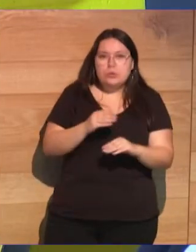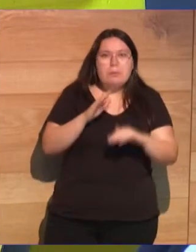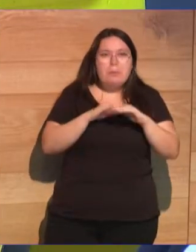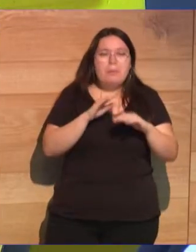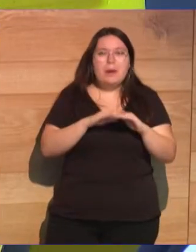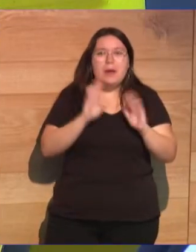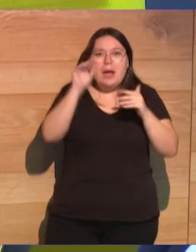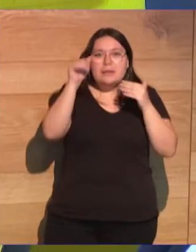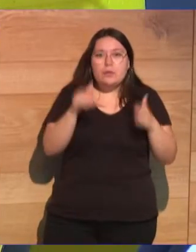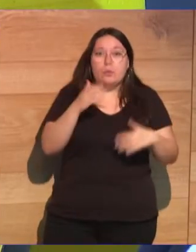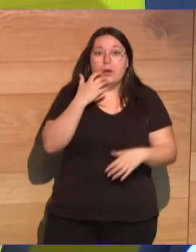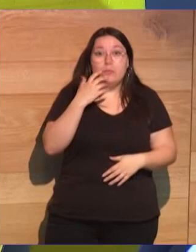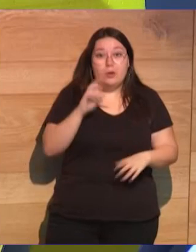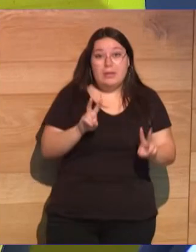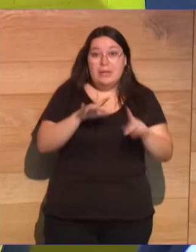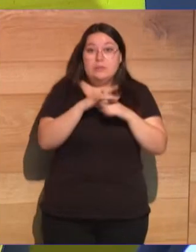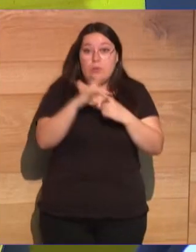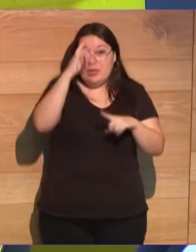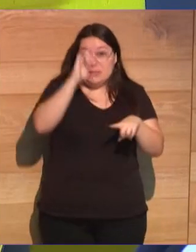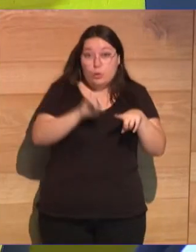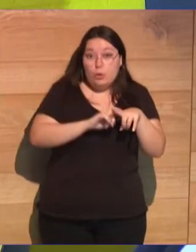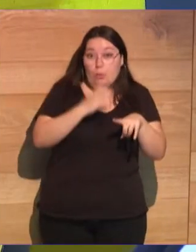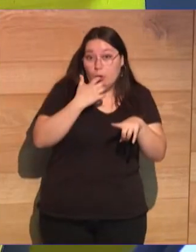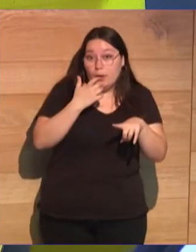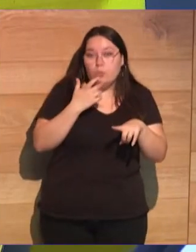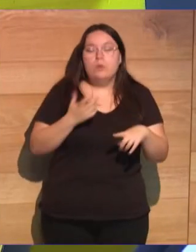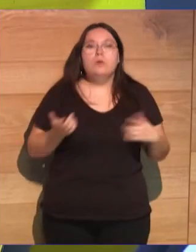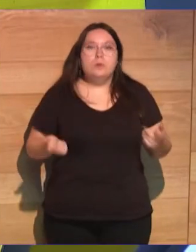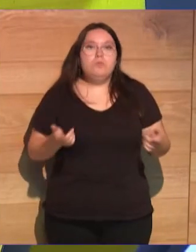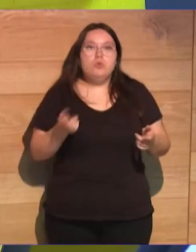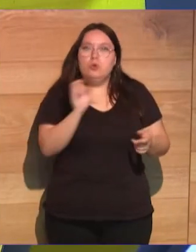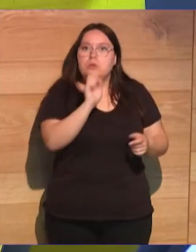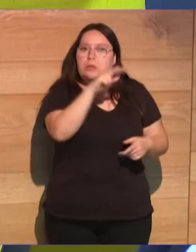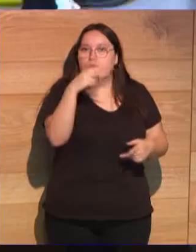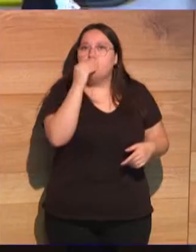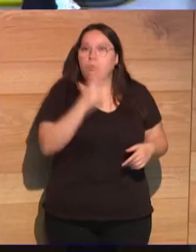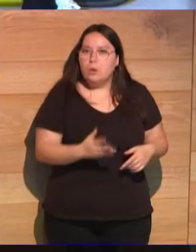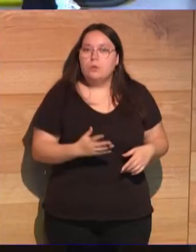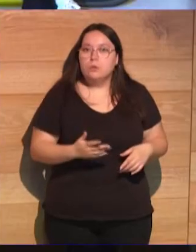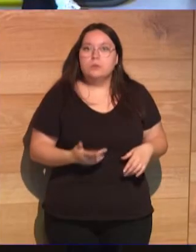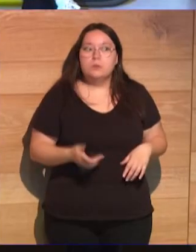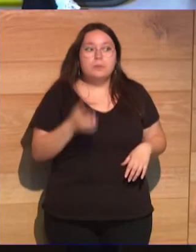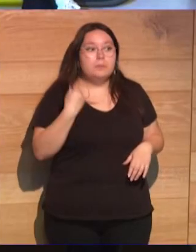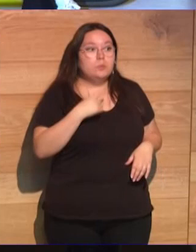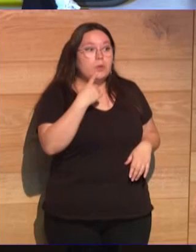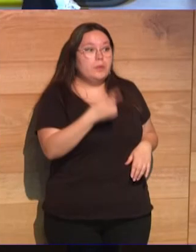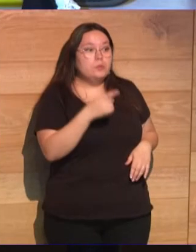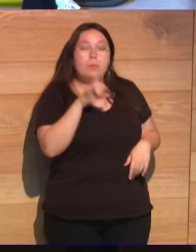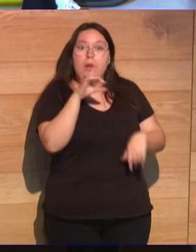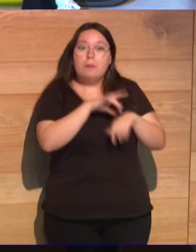atención, en el caso de la psicología, por ejemplo, y está teniendo buenos resultados. Es decir, lo mismo que decías tú para la atención